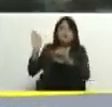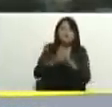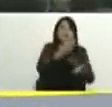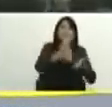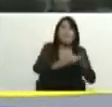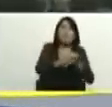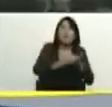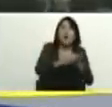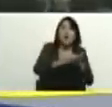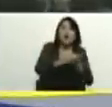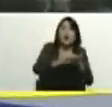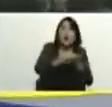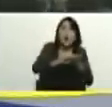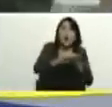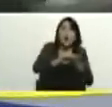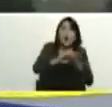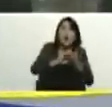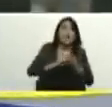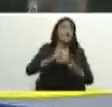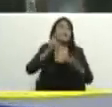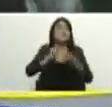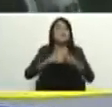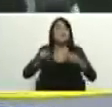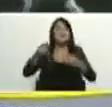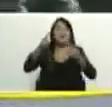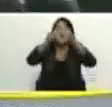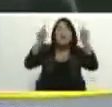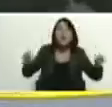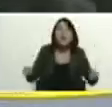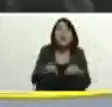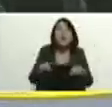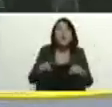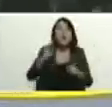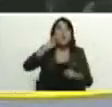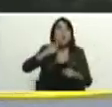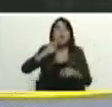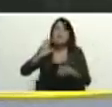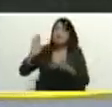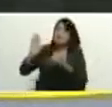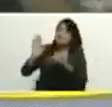Desaparecieron el cuadro histórico del libertador Simón Bolívar.